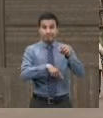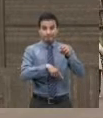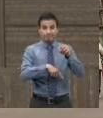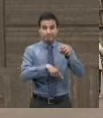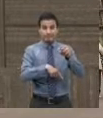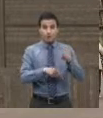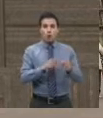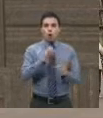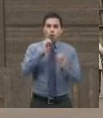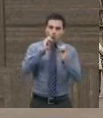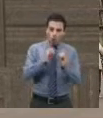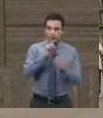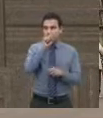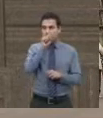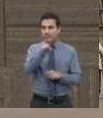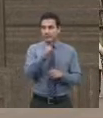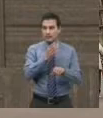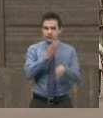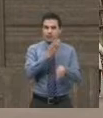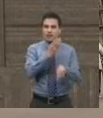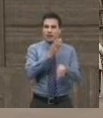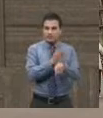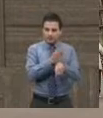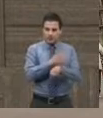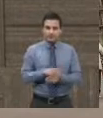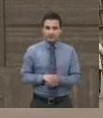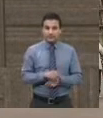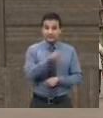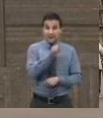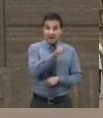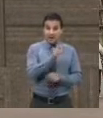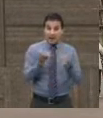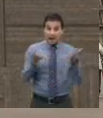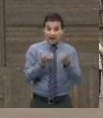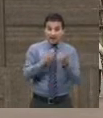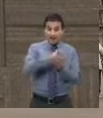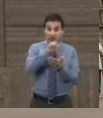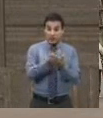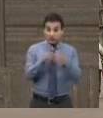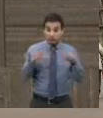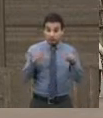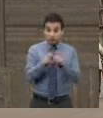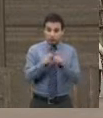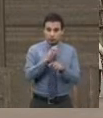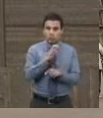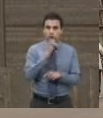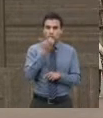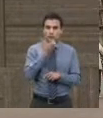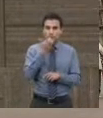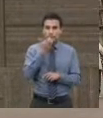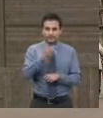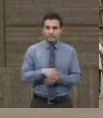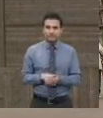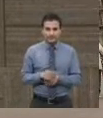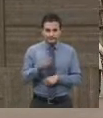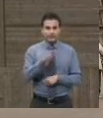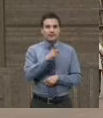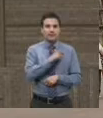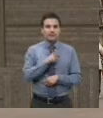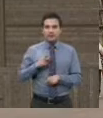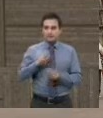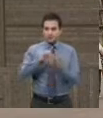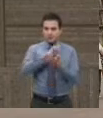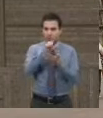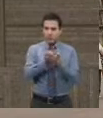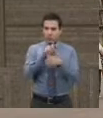caso sancionar los hechos y actos antijurídicos de los partidos políticos, restaurando el orden jurídico